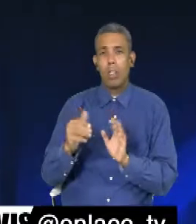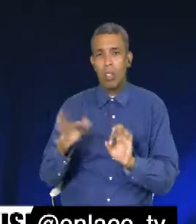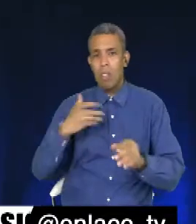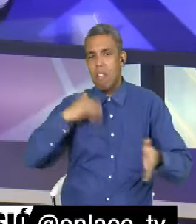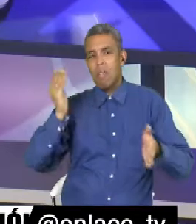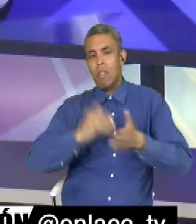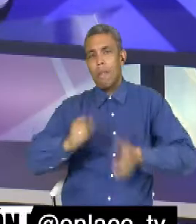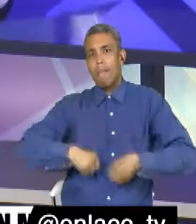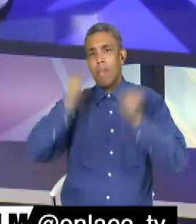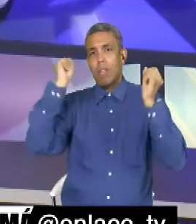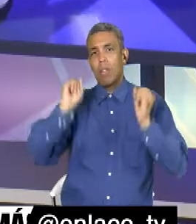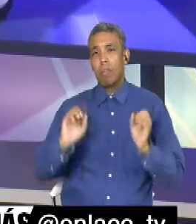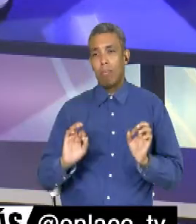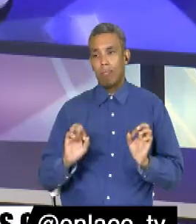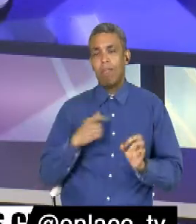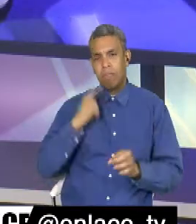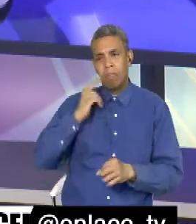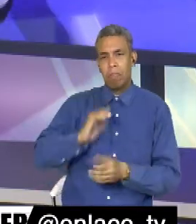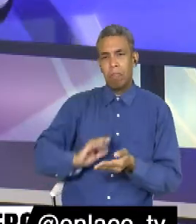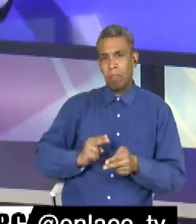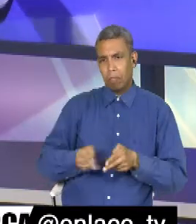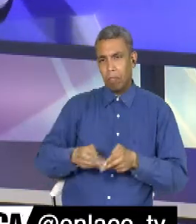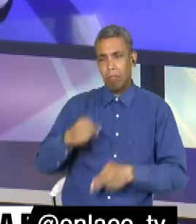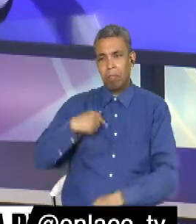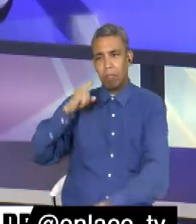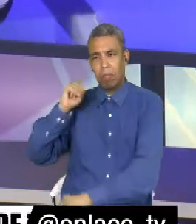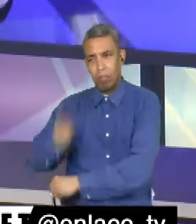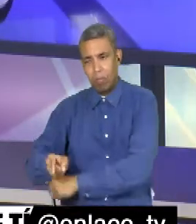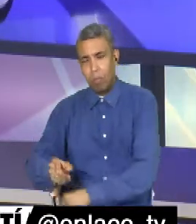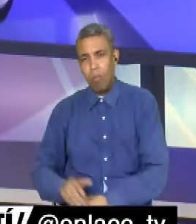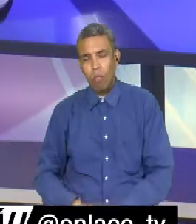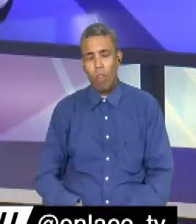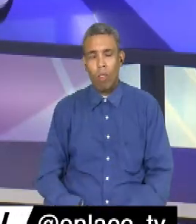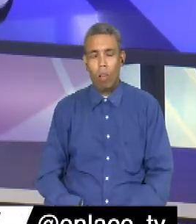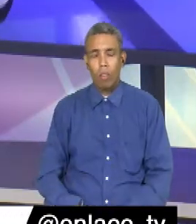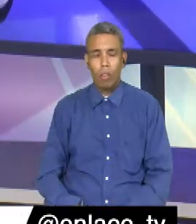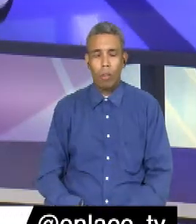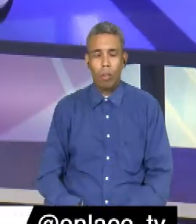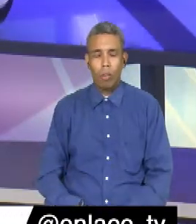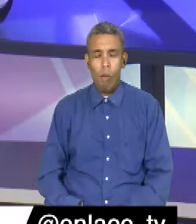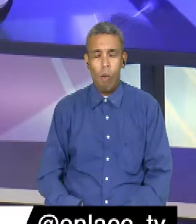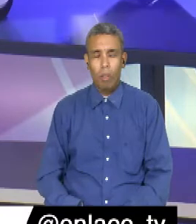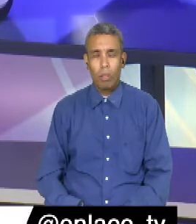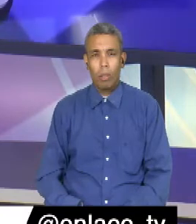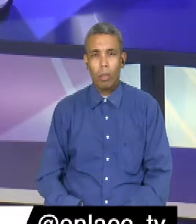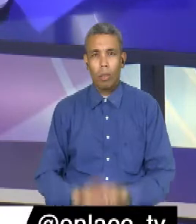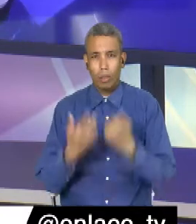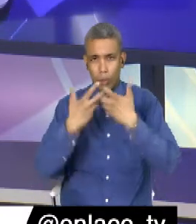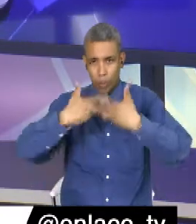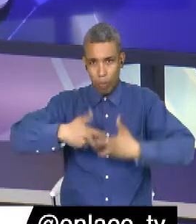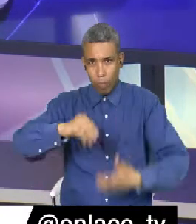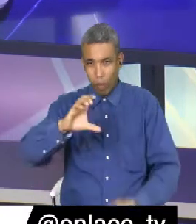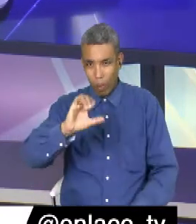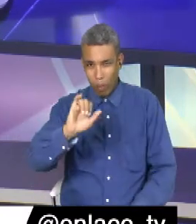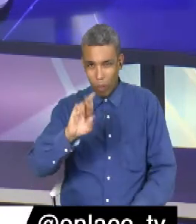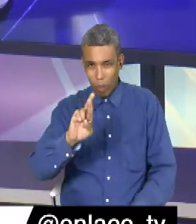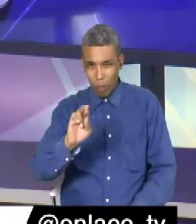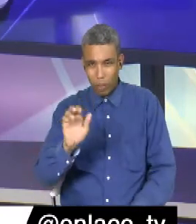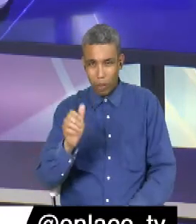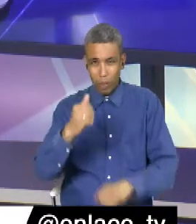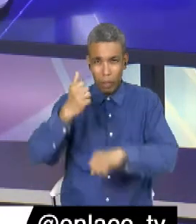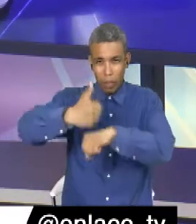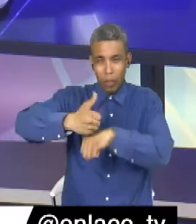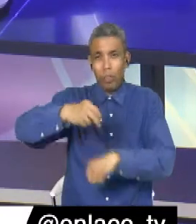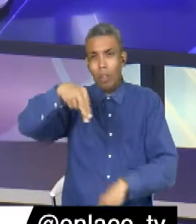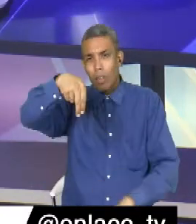movilidad. Y nuestro director de noticias, Pedro Sebriche, se encuentra con el gerente del proyecto La Sierra Infanta, ingeniero Norberto Díaz,